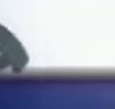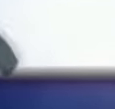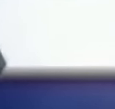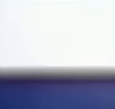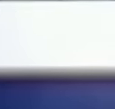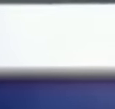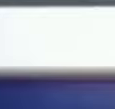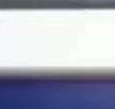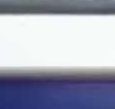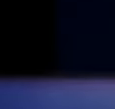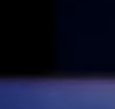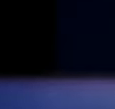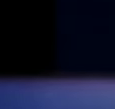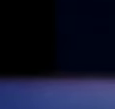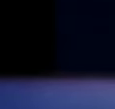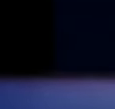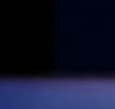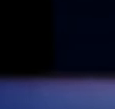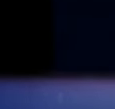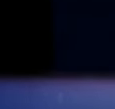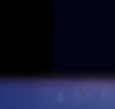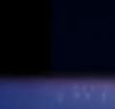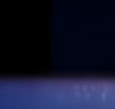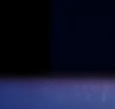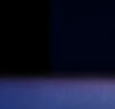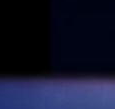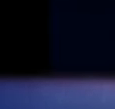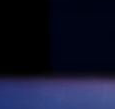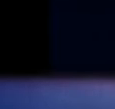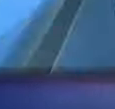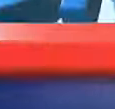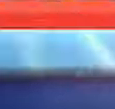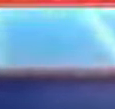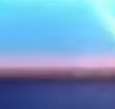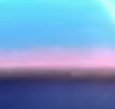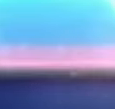Rusia 2018 usando una foto de Lionel Messi.